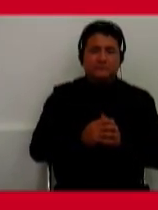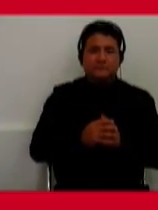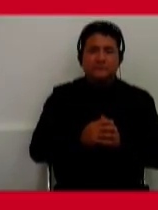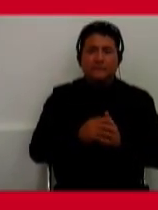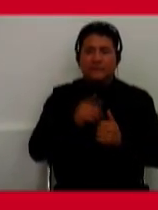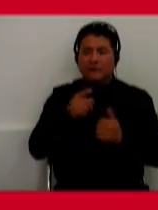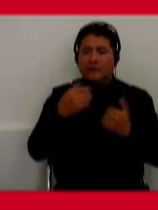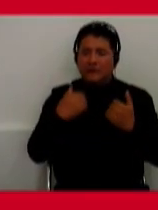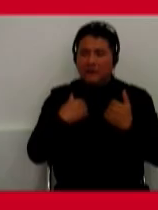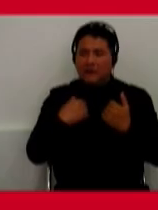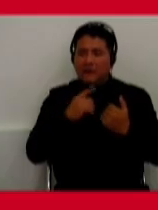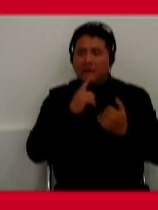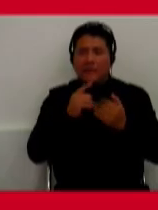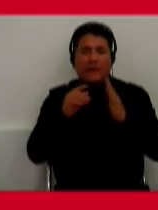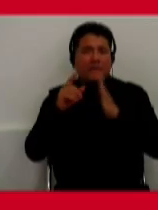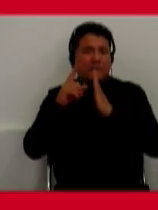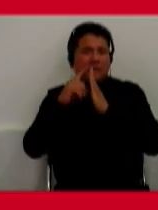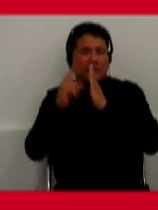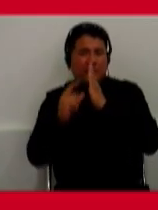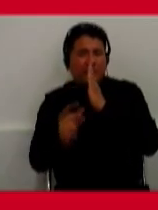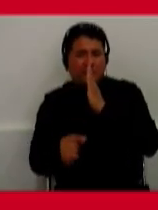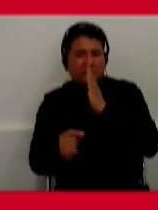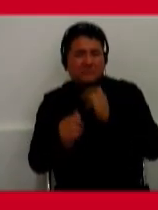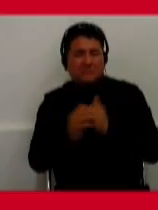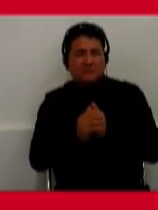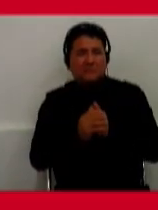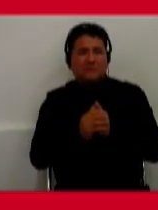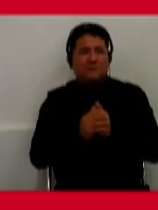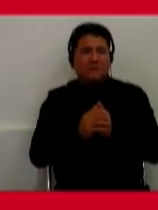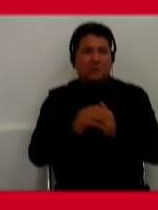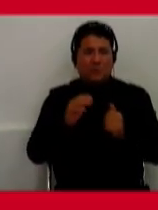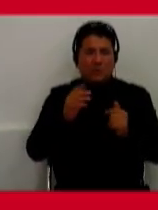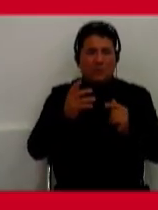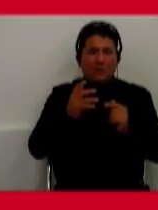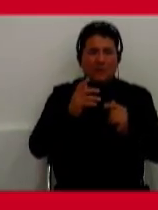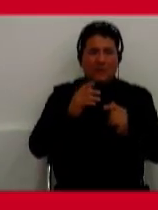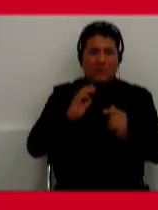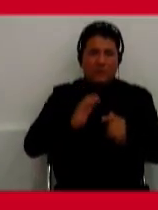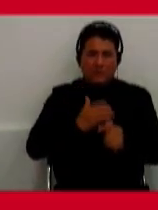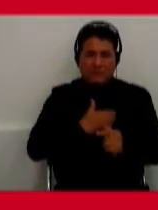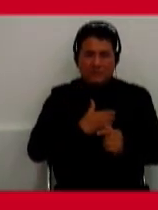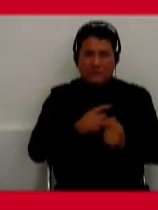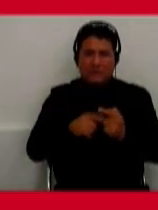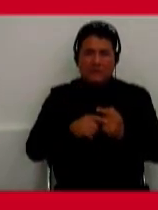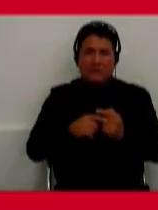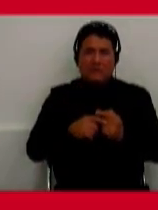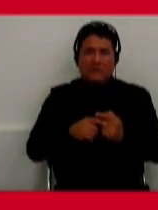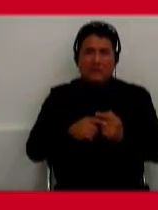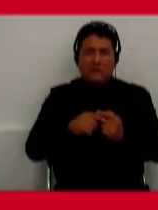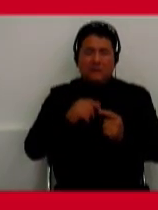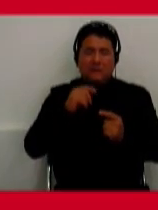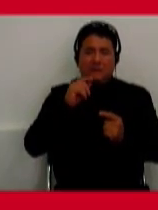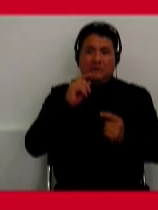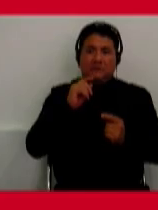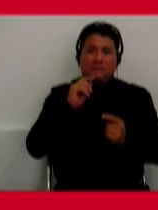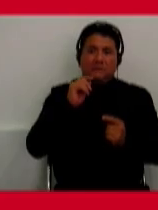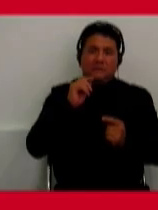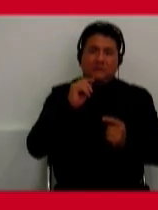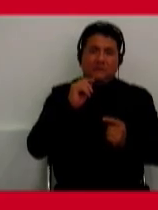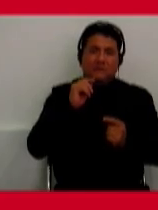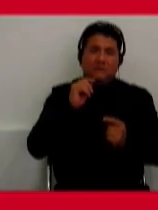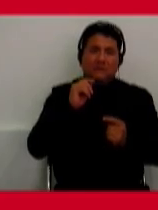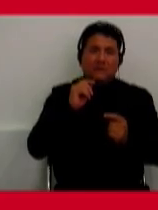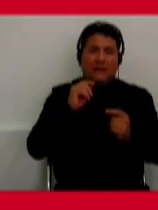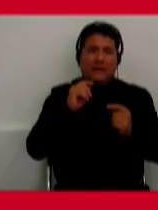mapeando. Una de nuestras actualizaciones como mina y estrategia que tenemos es hacer una mixtura entre UDF y taladros largos